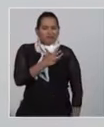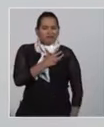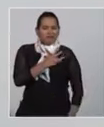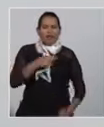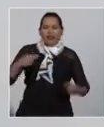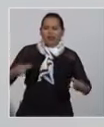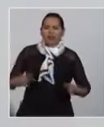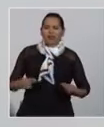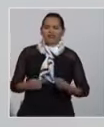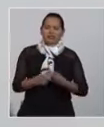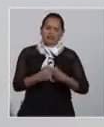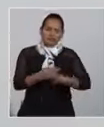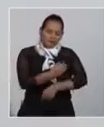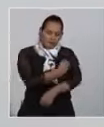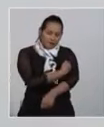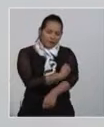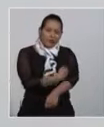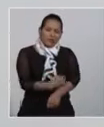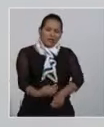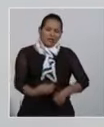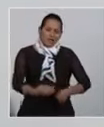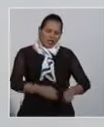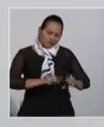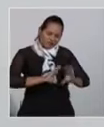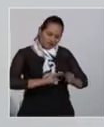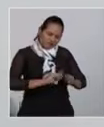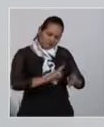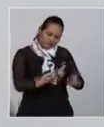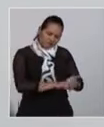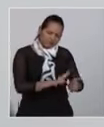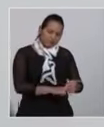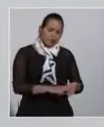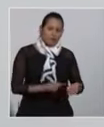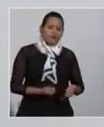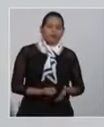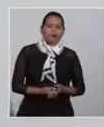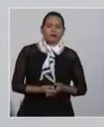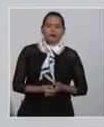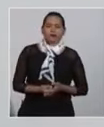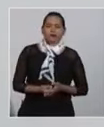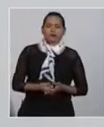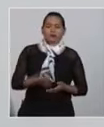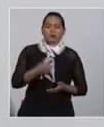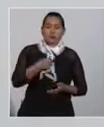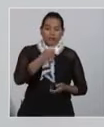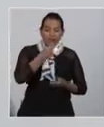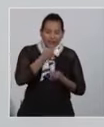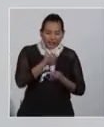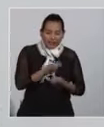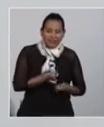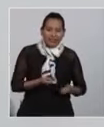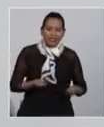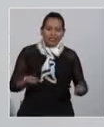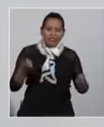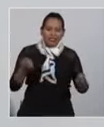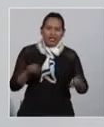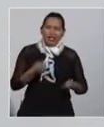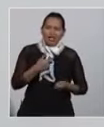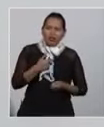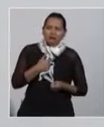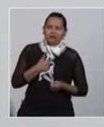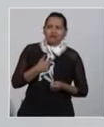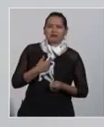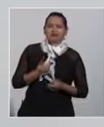me educaron y me inculcaron principios y valores. Desde niña descubrí mi vocación de servicio. He trabajado con los grupos